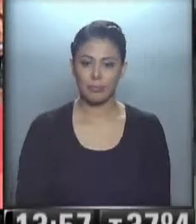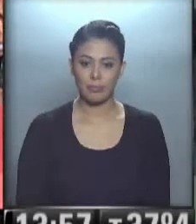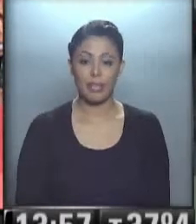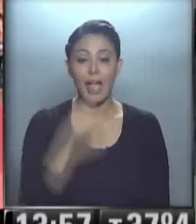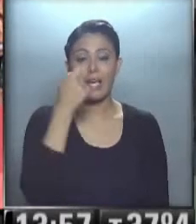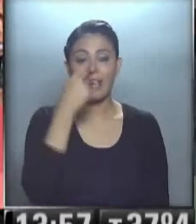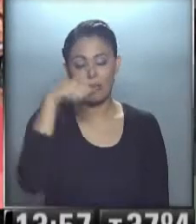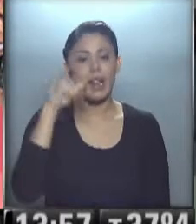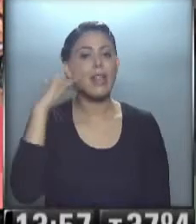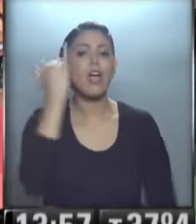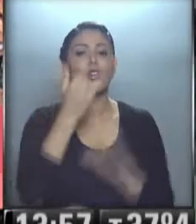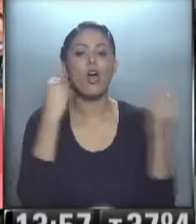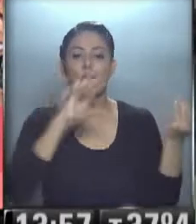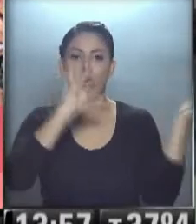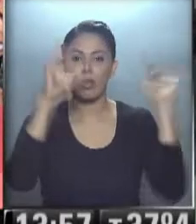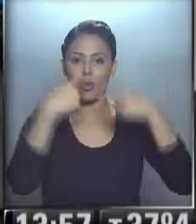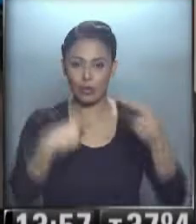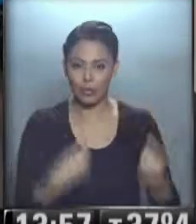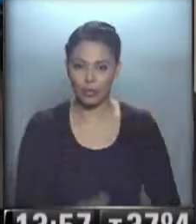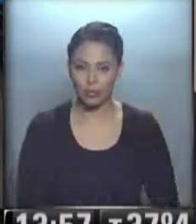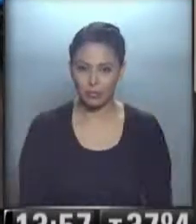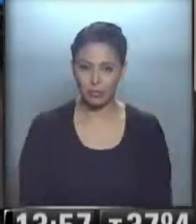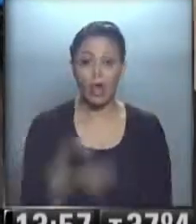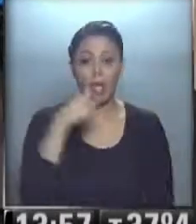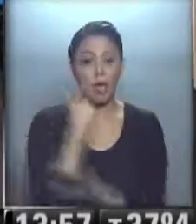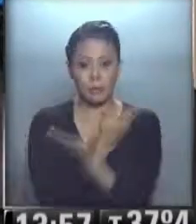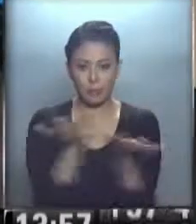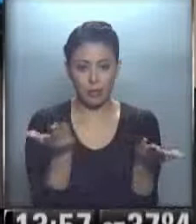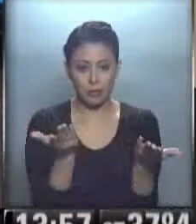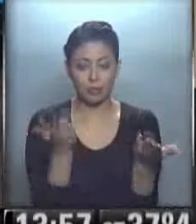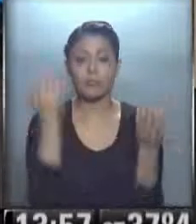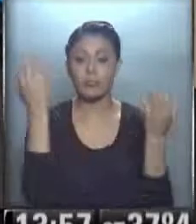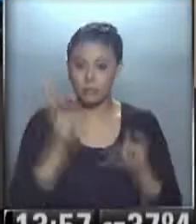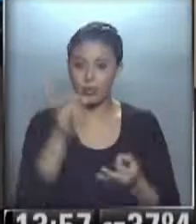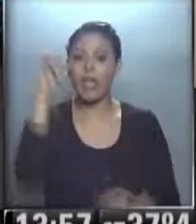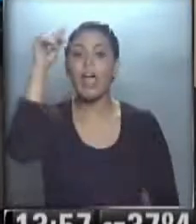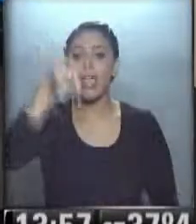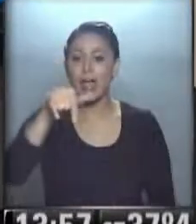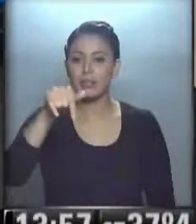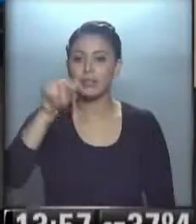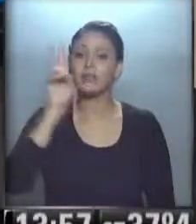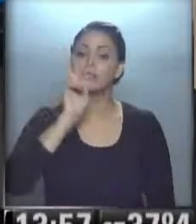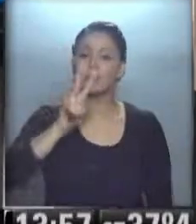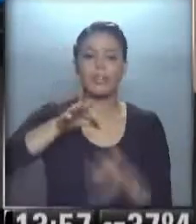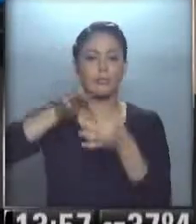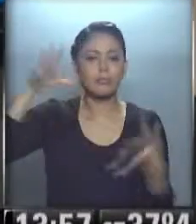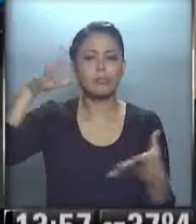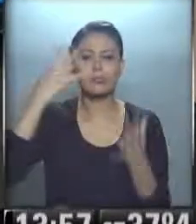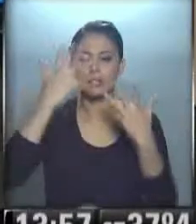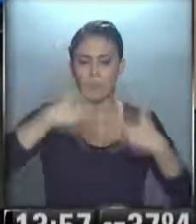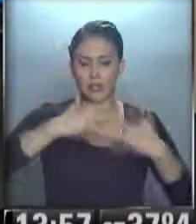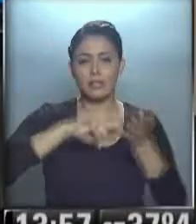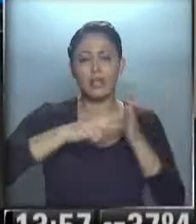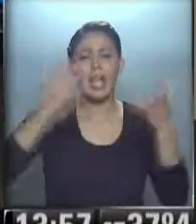Sobre el final nadie nos cuenta cómo va a seguir el tiempo. Y aquí tenemos, aquí lo podemos ver justamente, este anticiclón que nos está mandando aire muy,